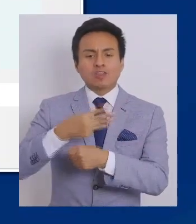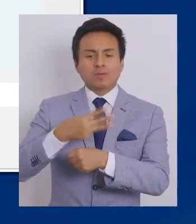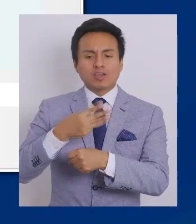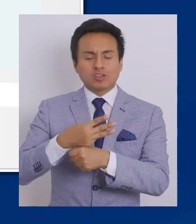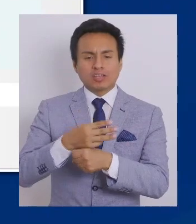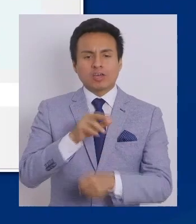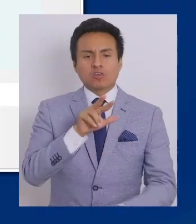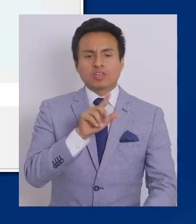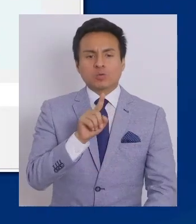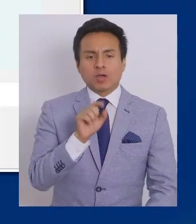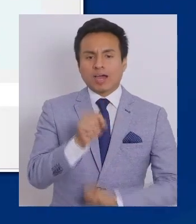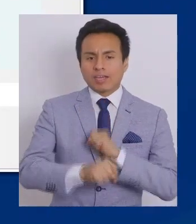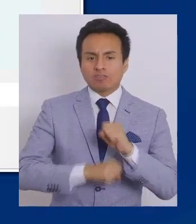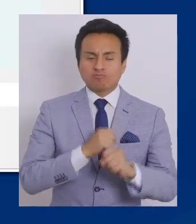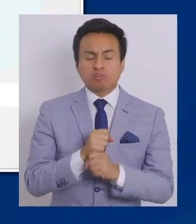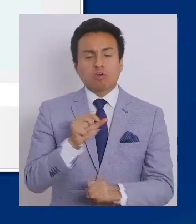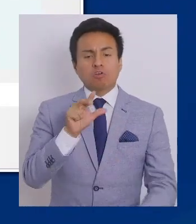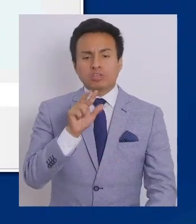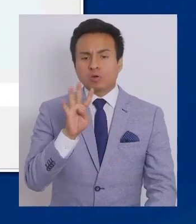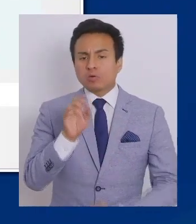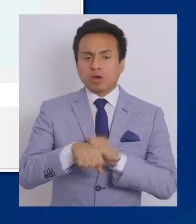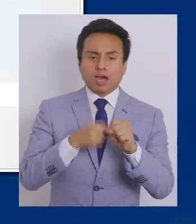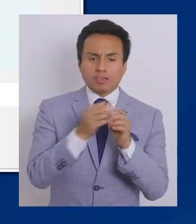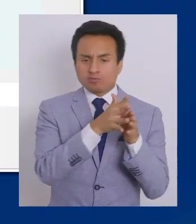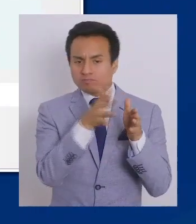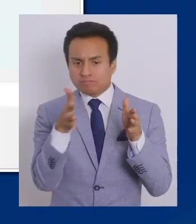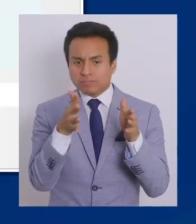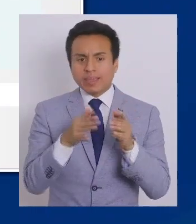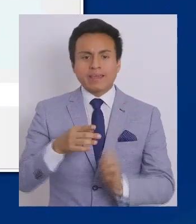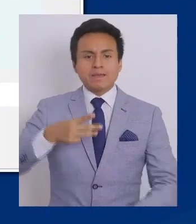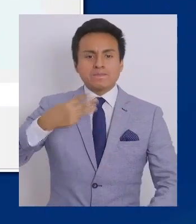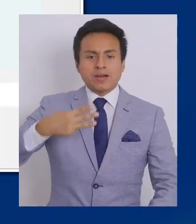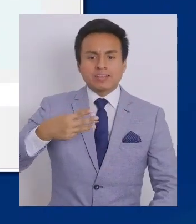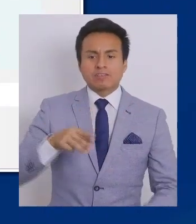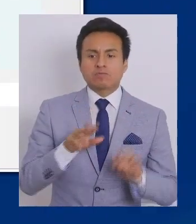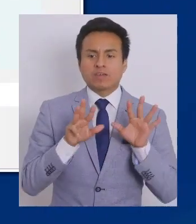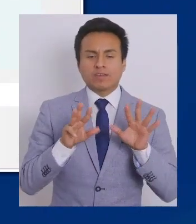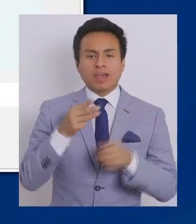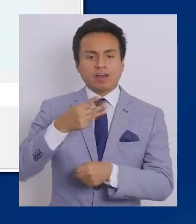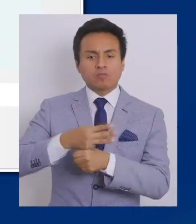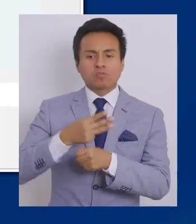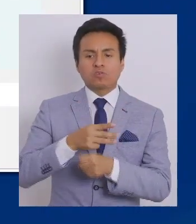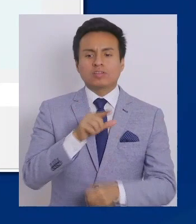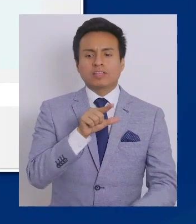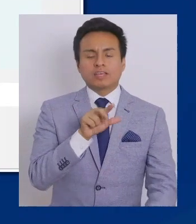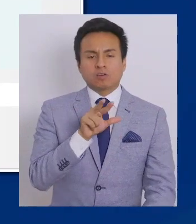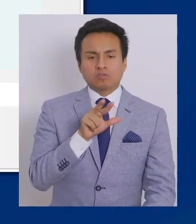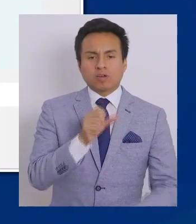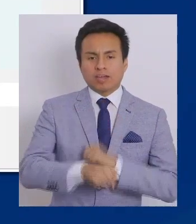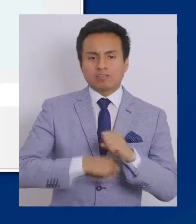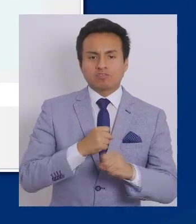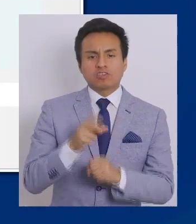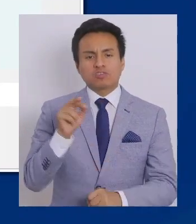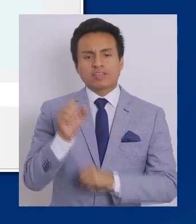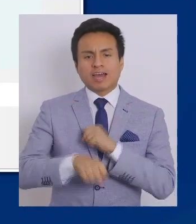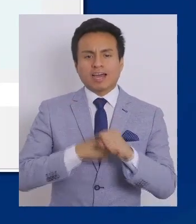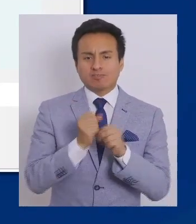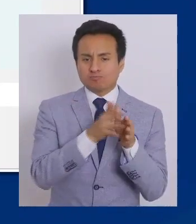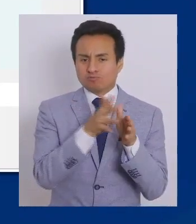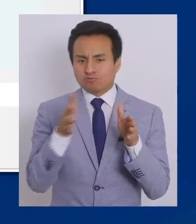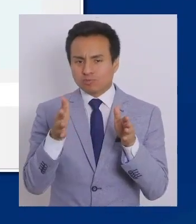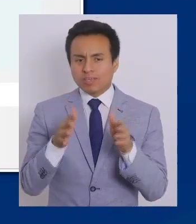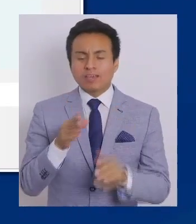entre 81 y 84 años de edad el martes nueve adultos mayores entre 78 y 80 años de edad